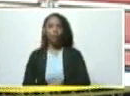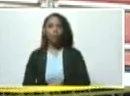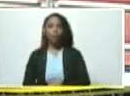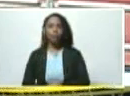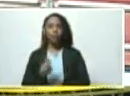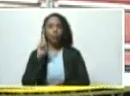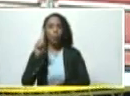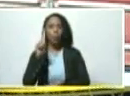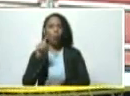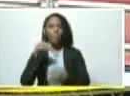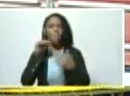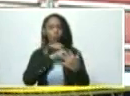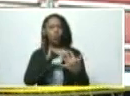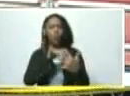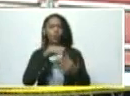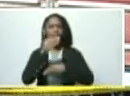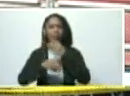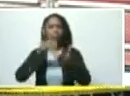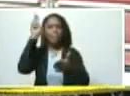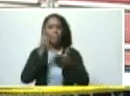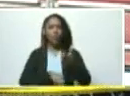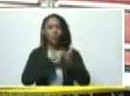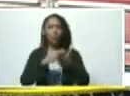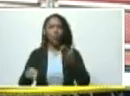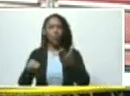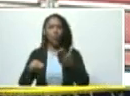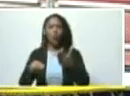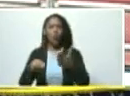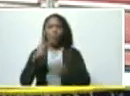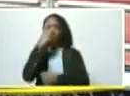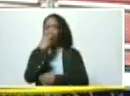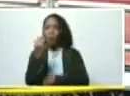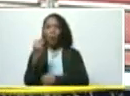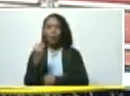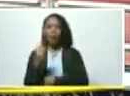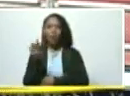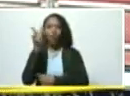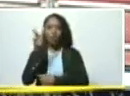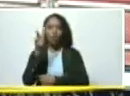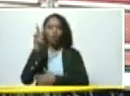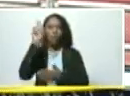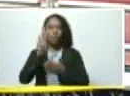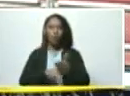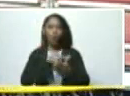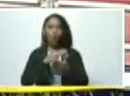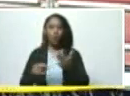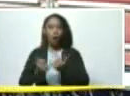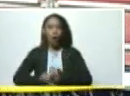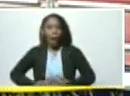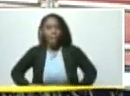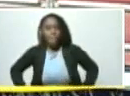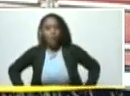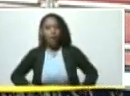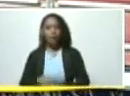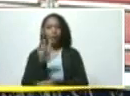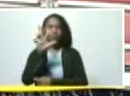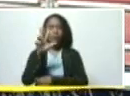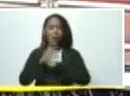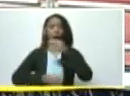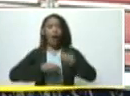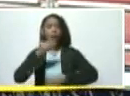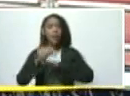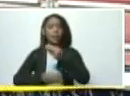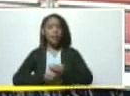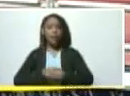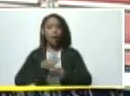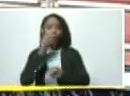2022-2030? 1. Combatir y erradicar la pobreza. 2. Erradicar el hambre. 3. Garantizar una